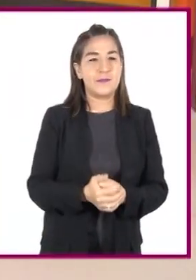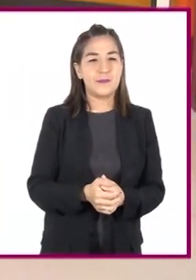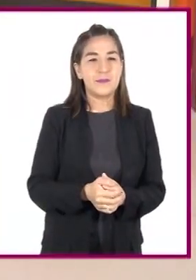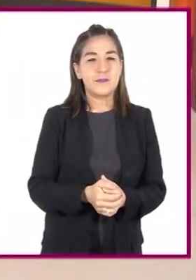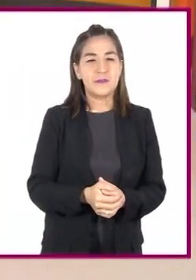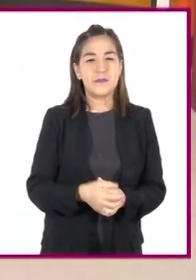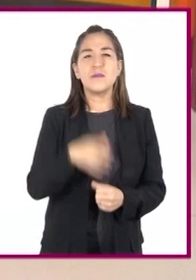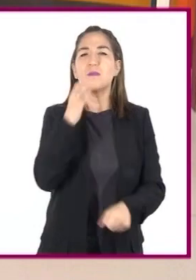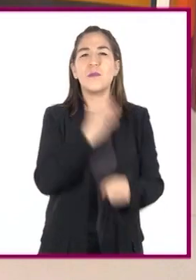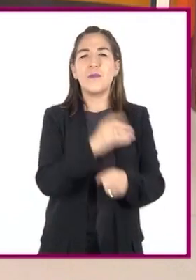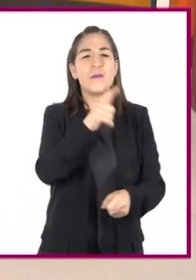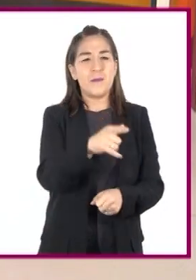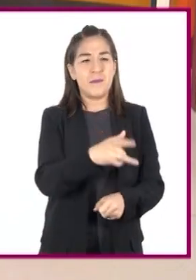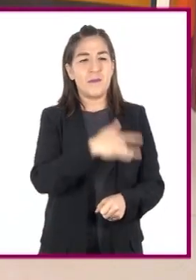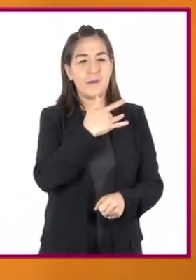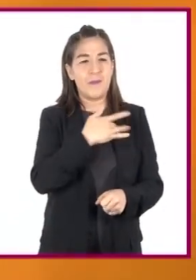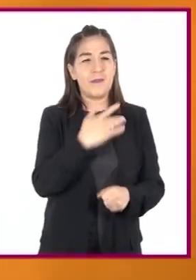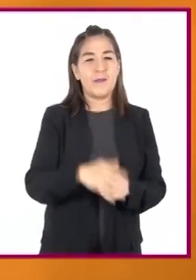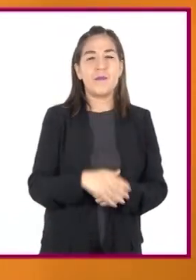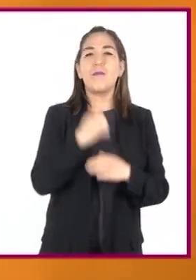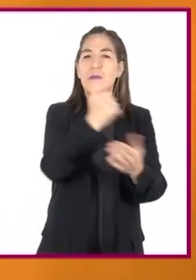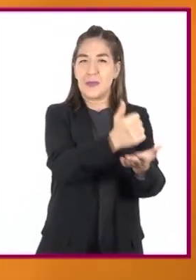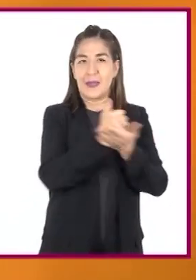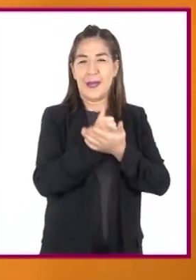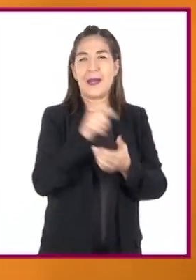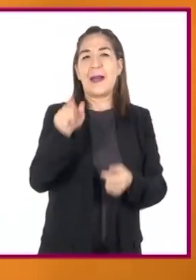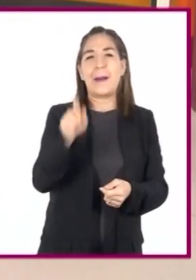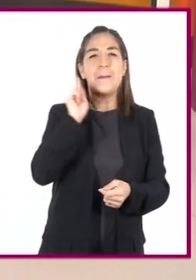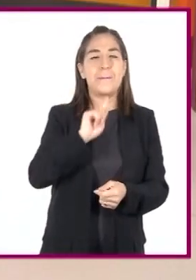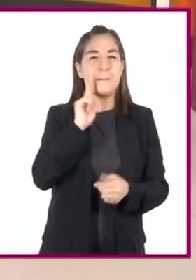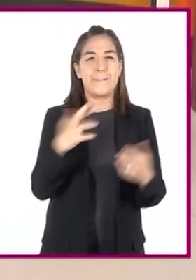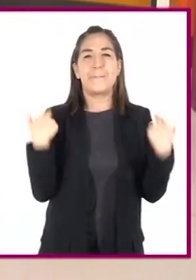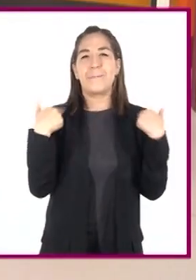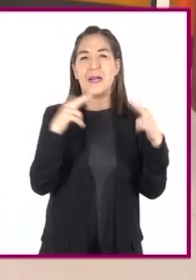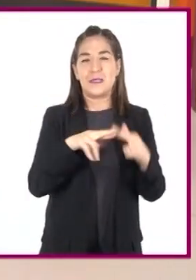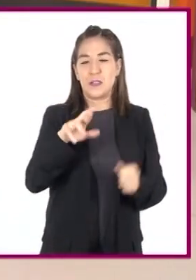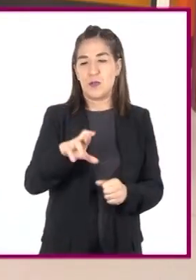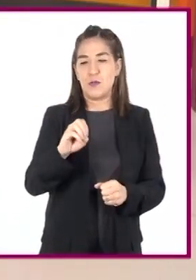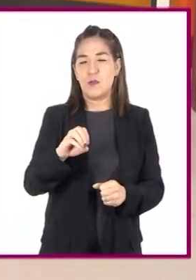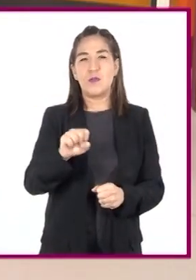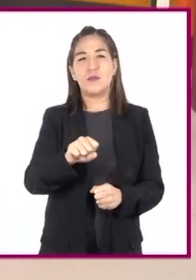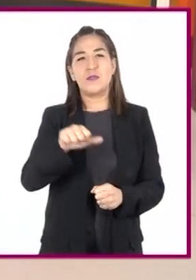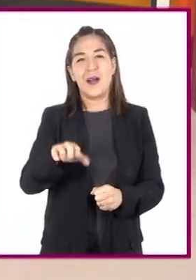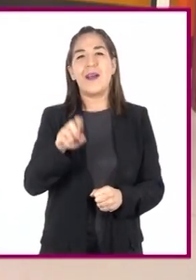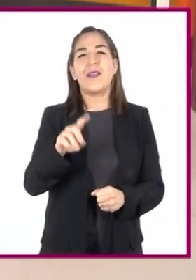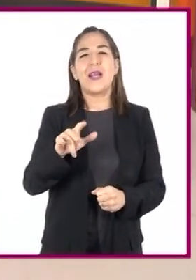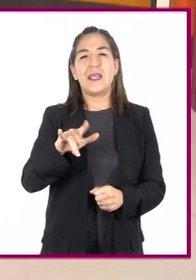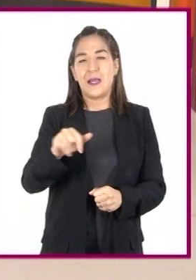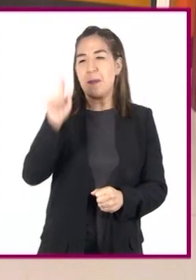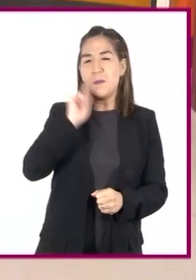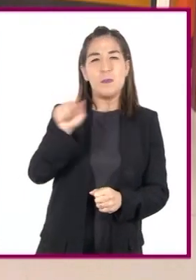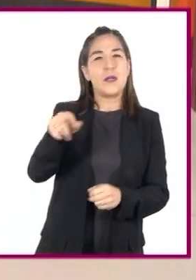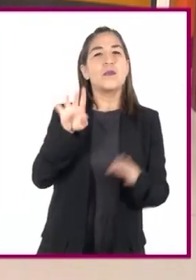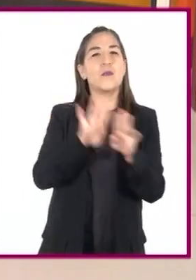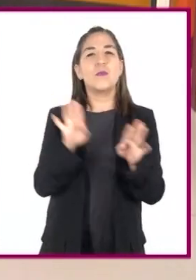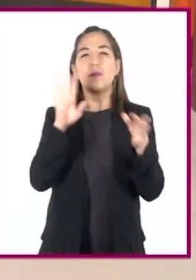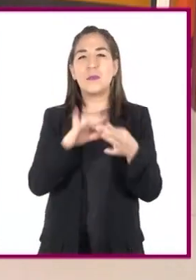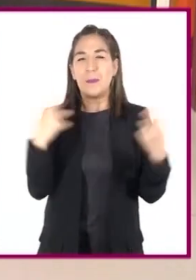¿Qué te parece si pedimos ayuda a la maestra Rosadelia para que nos